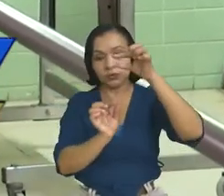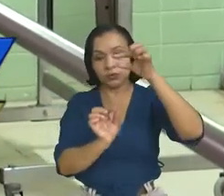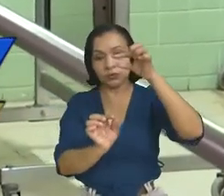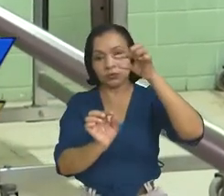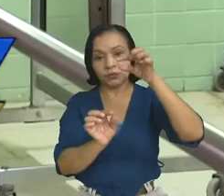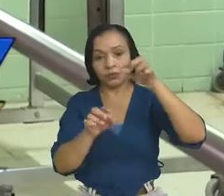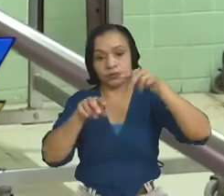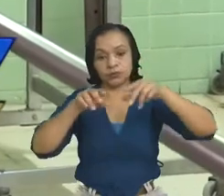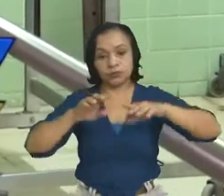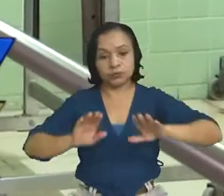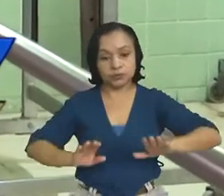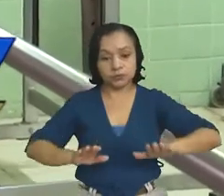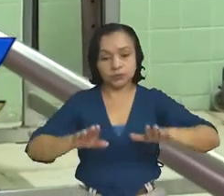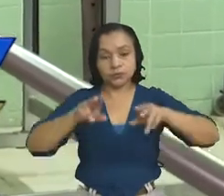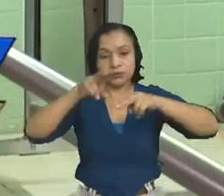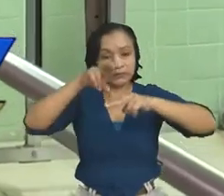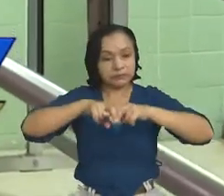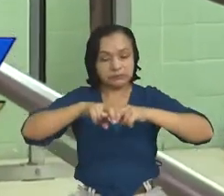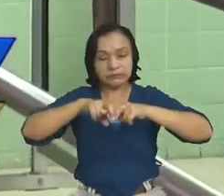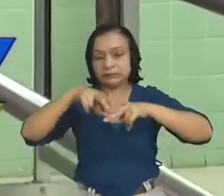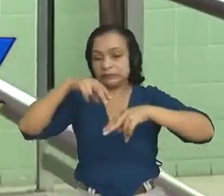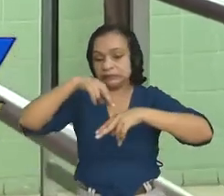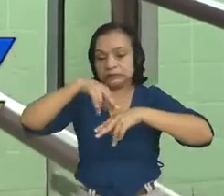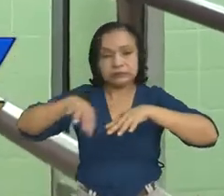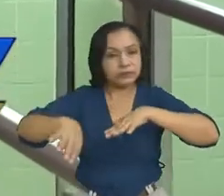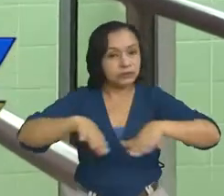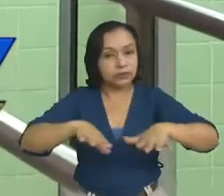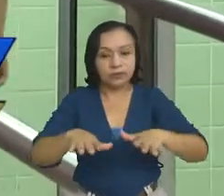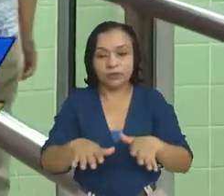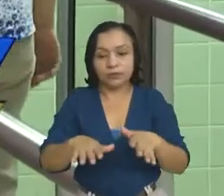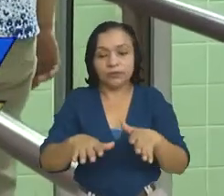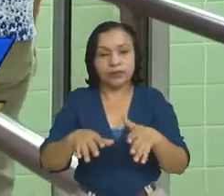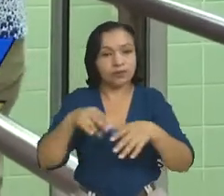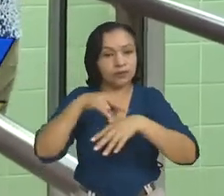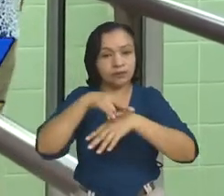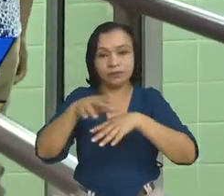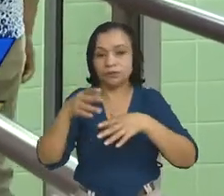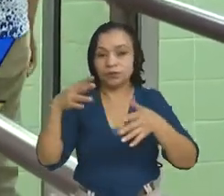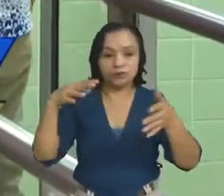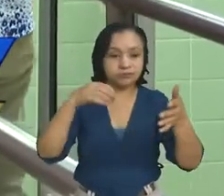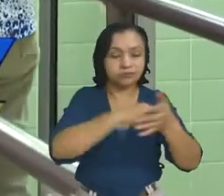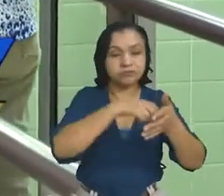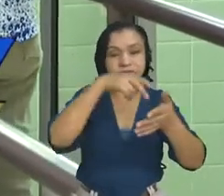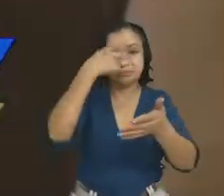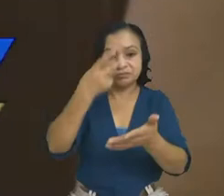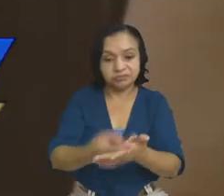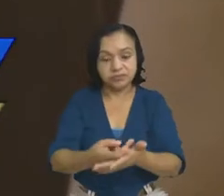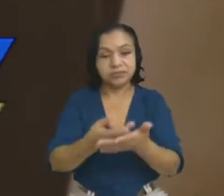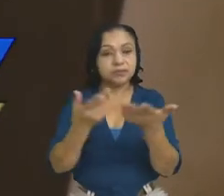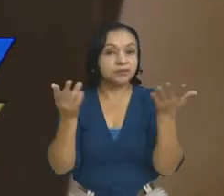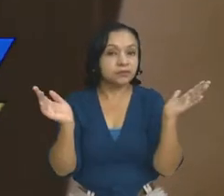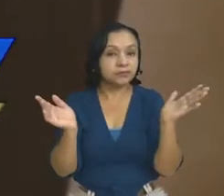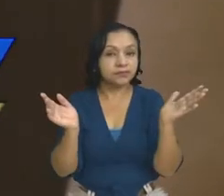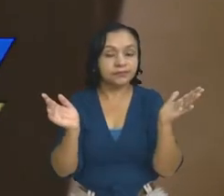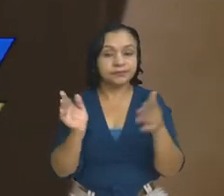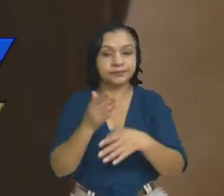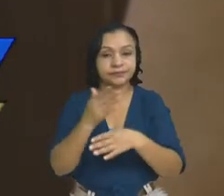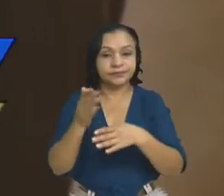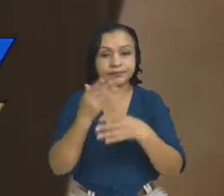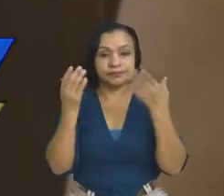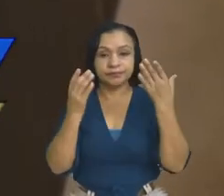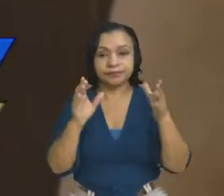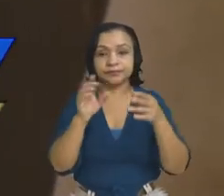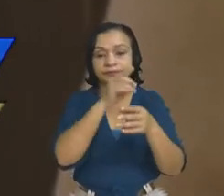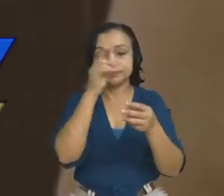deja discapacidades de movimiento cuando la médula se ve afectada por un accidente, una caída, una situación de ese tipo de riesgo.